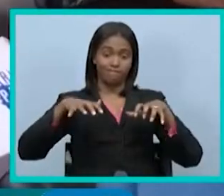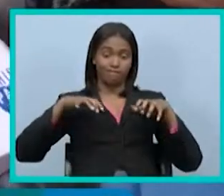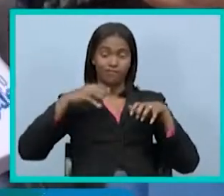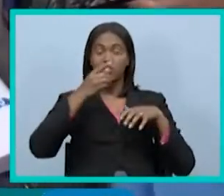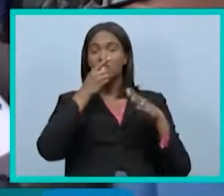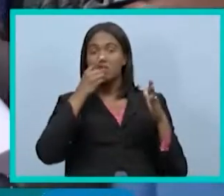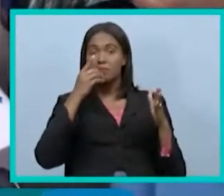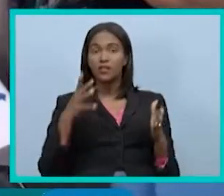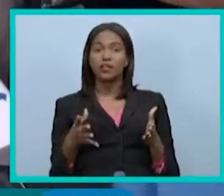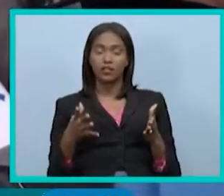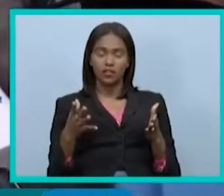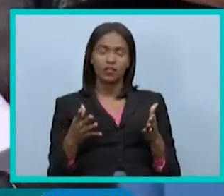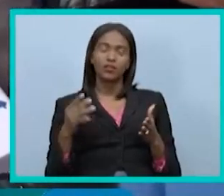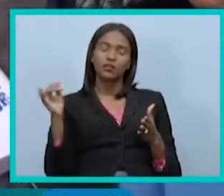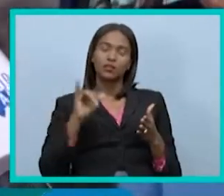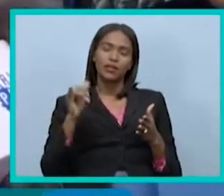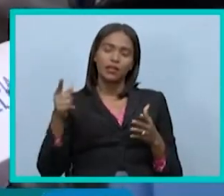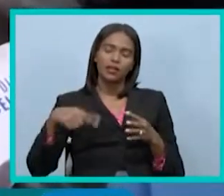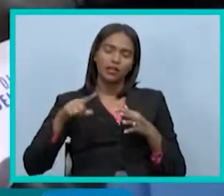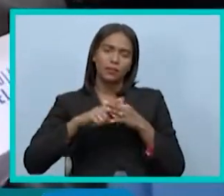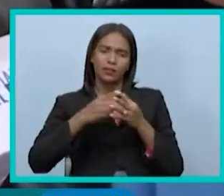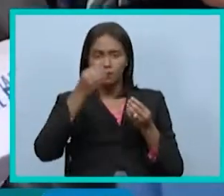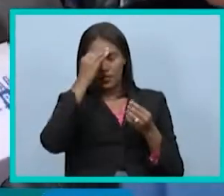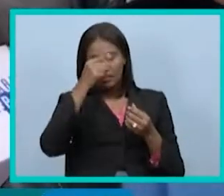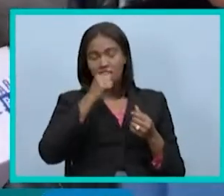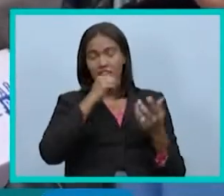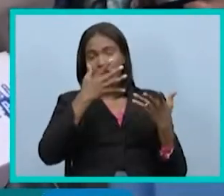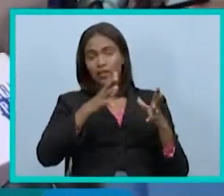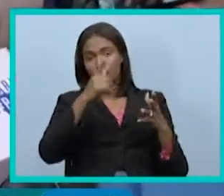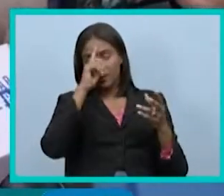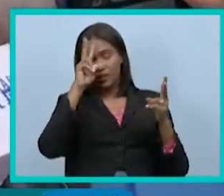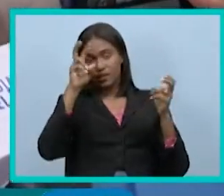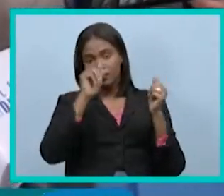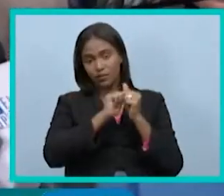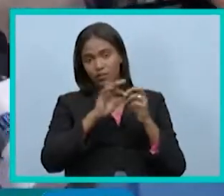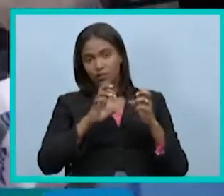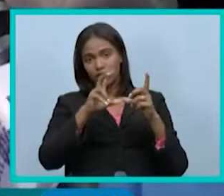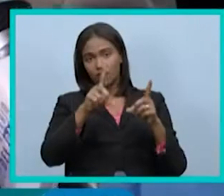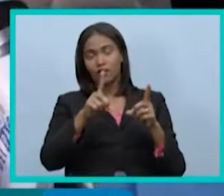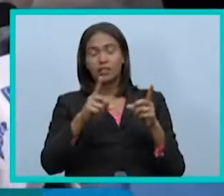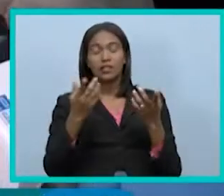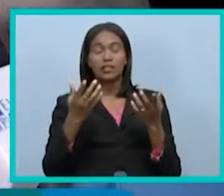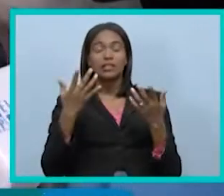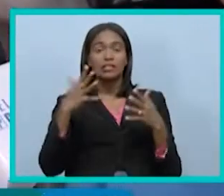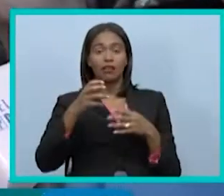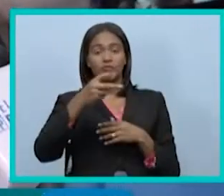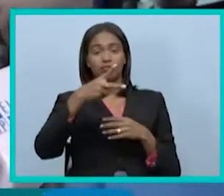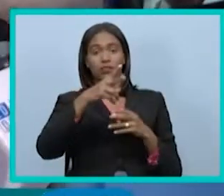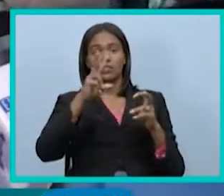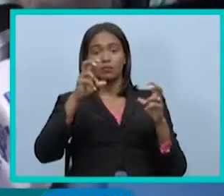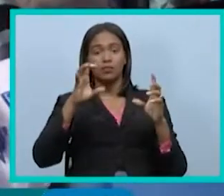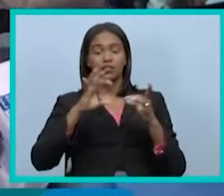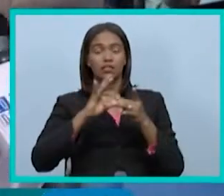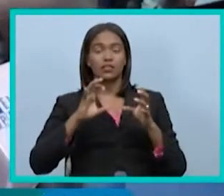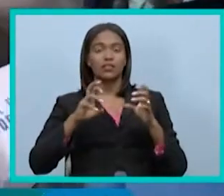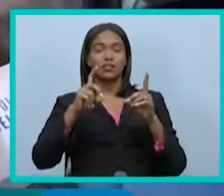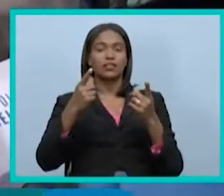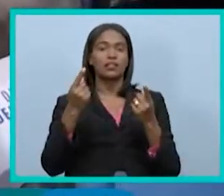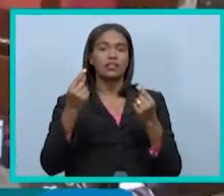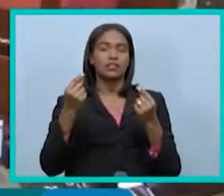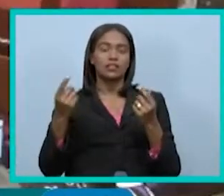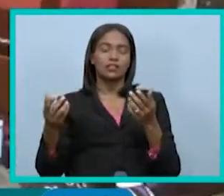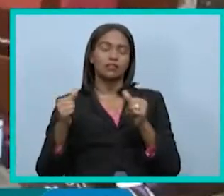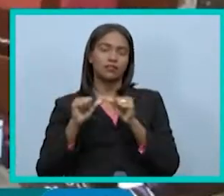alegaban en principio que se oponían porque había un tema con la educación. Se superó el tema de la educación y hoy siguen